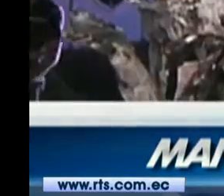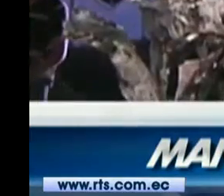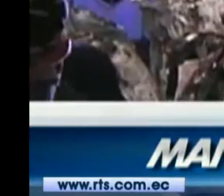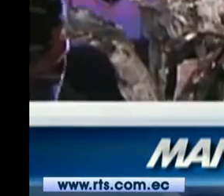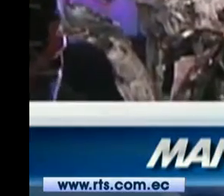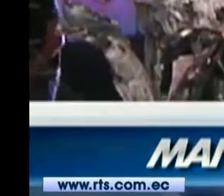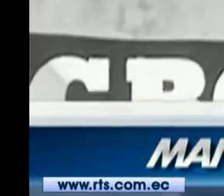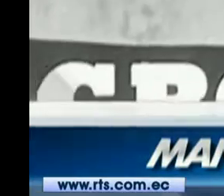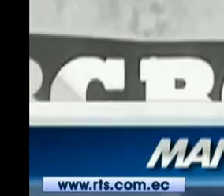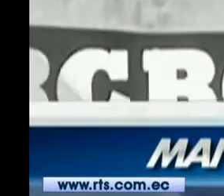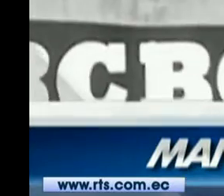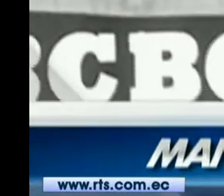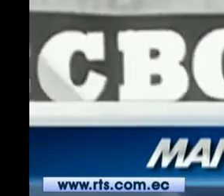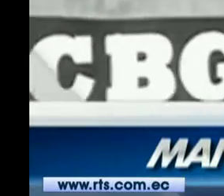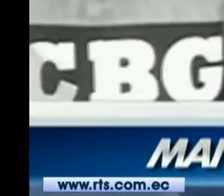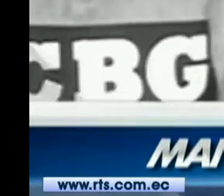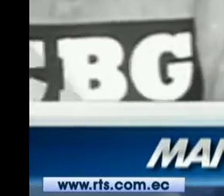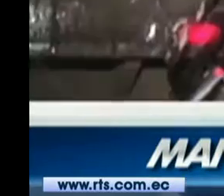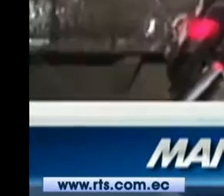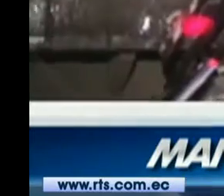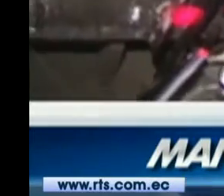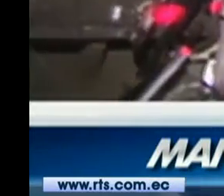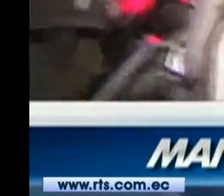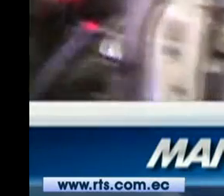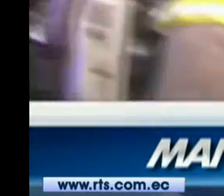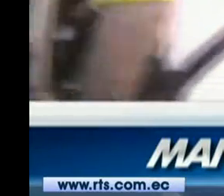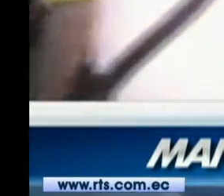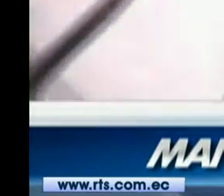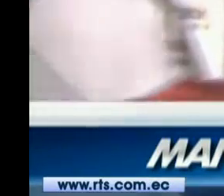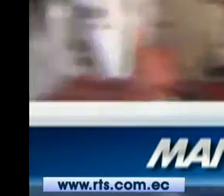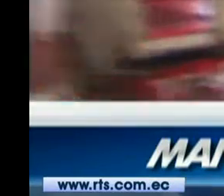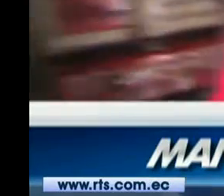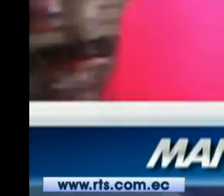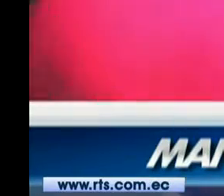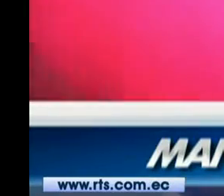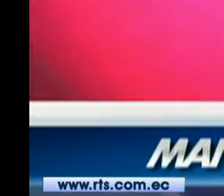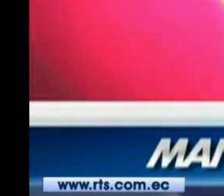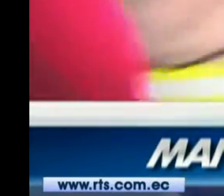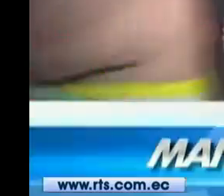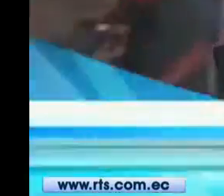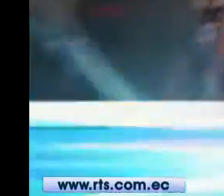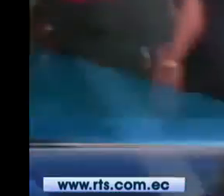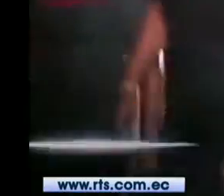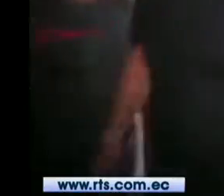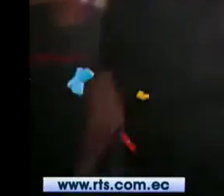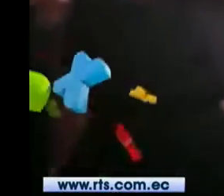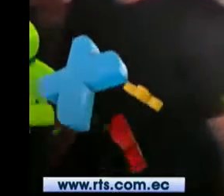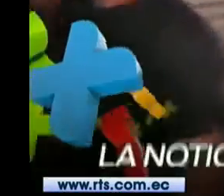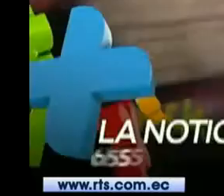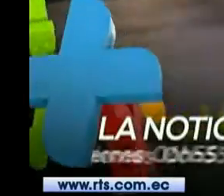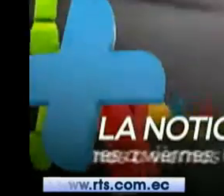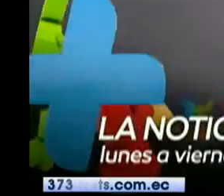personas tras un fuerte accidente de tránsito. Tenemos un informe completo.